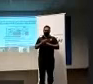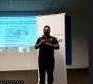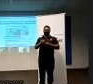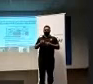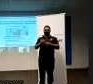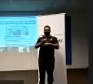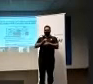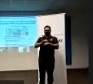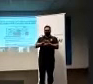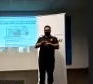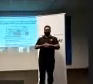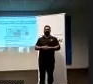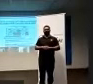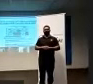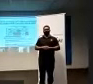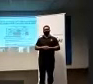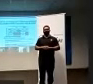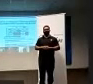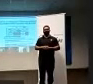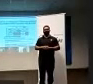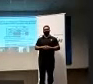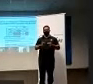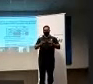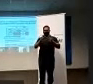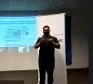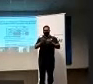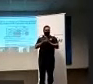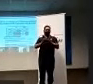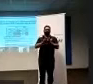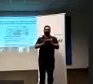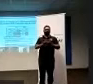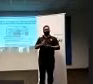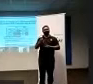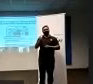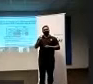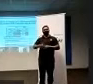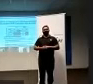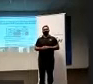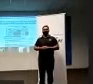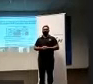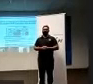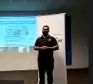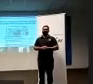16 a 17 años, 0% después de la primera dosis, y después de la segunda dosis, 7 por